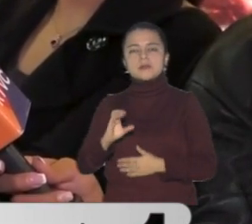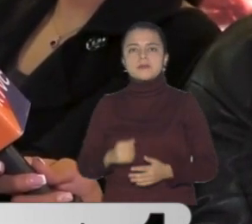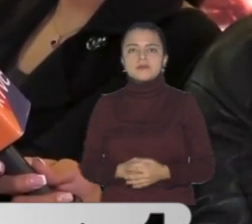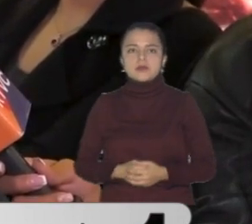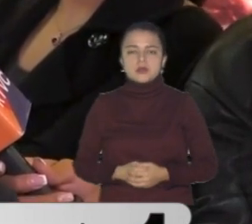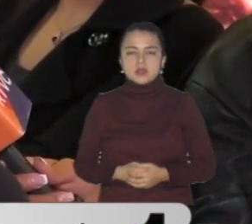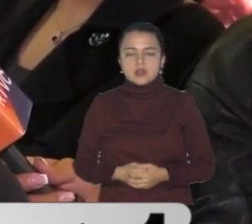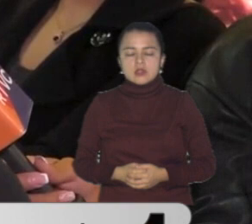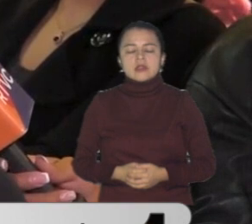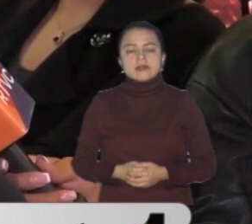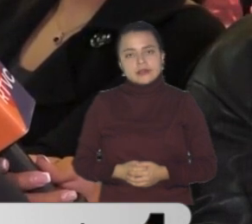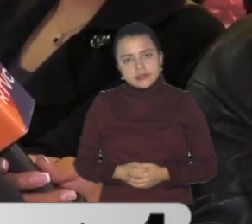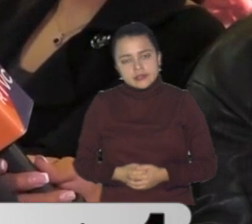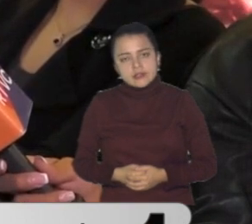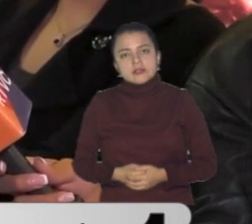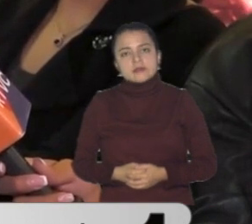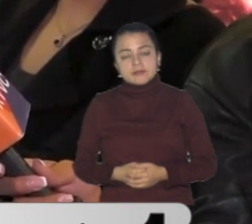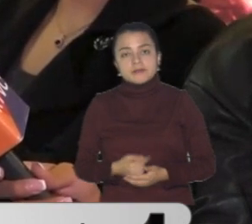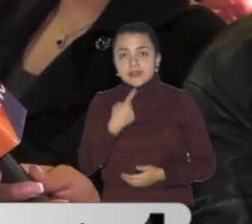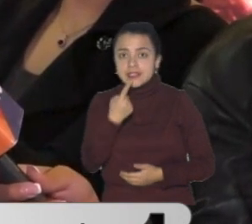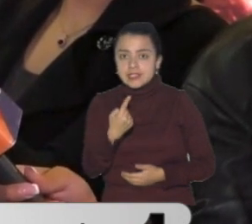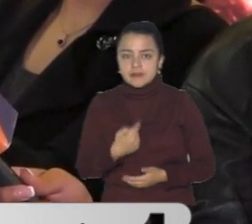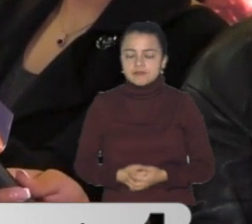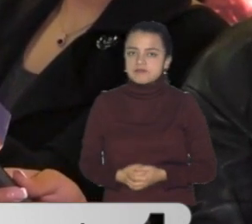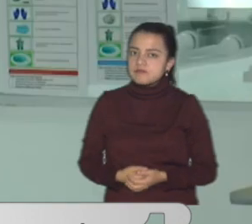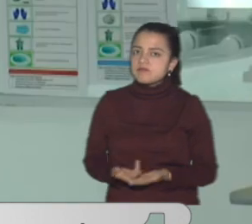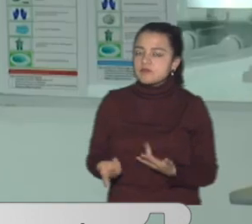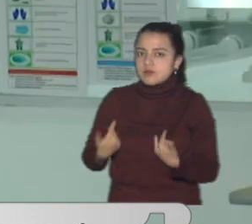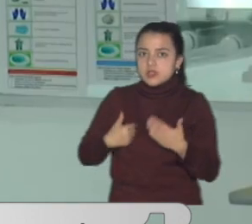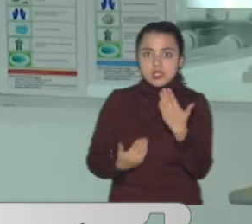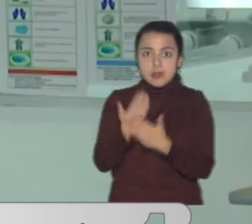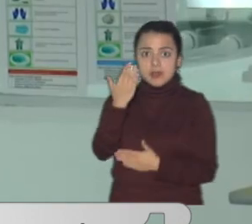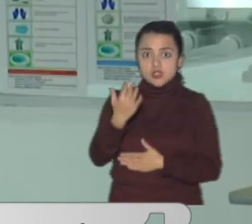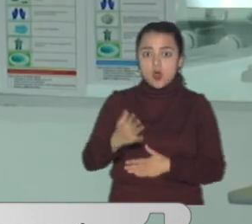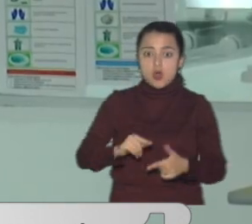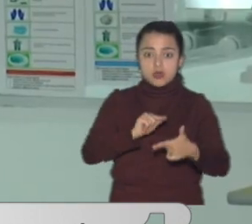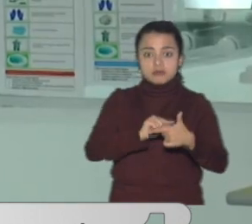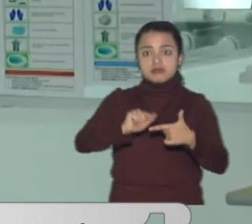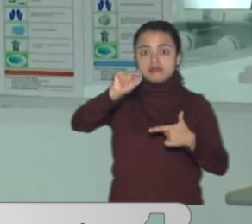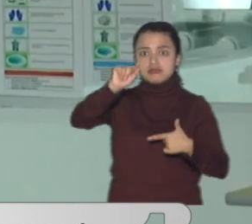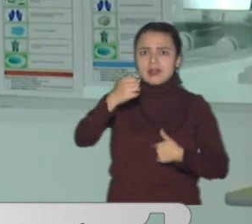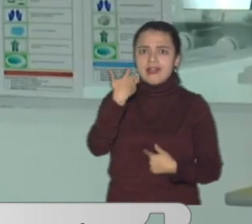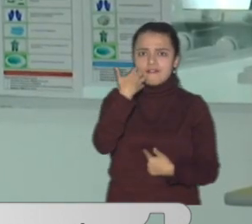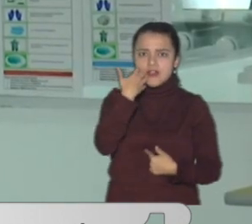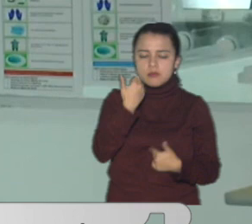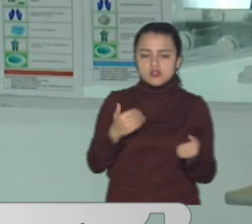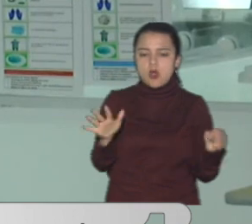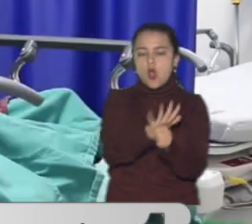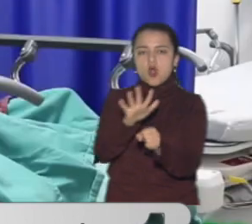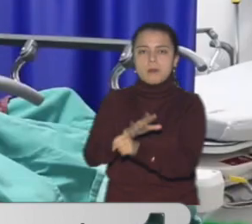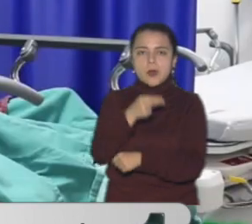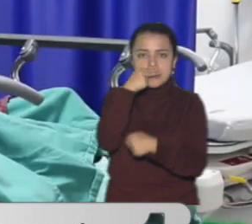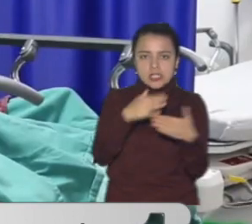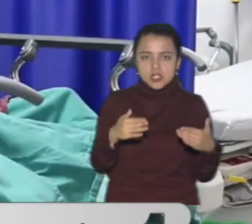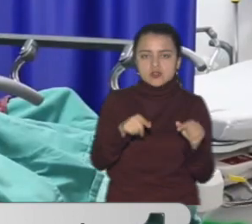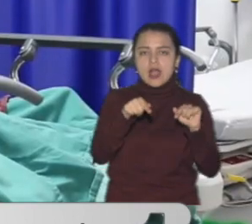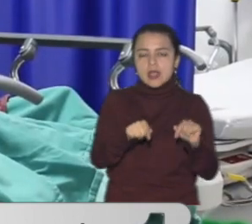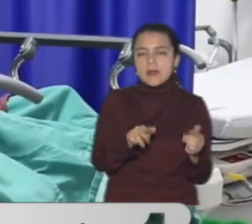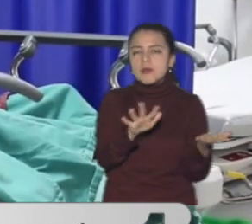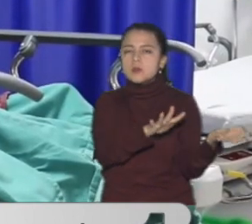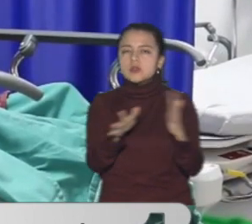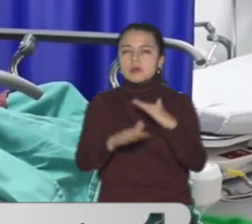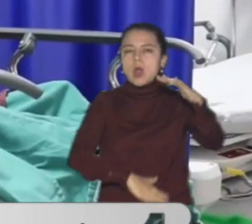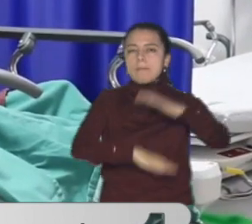desde el momento en que empezó este pico respiratorio a la fecha. Hoy la ocupación de UCIs pediátricas está alrededor